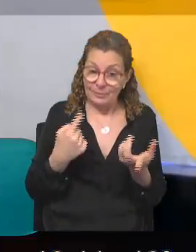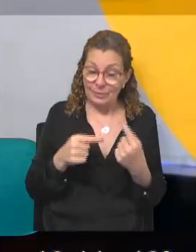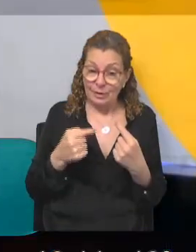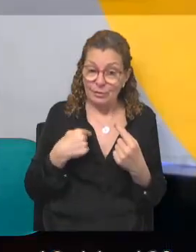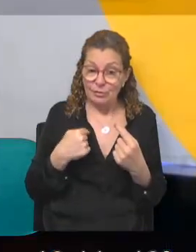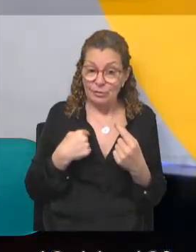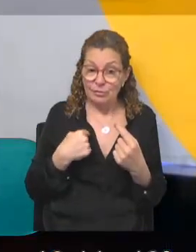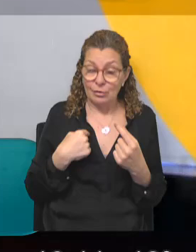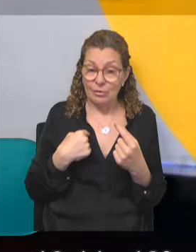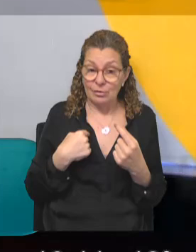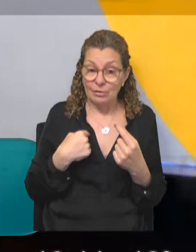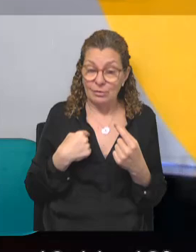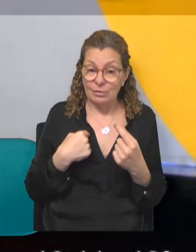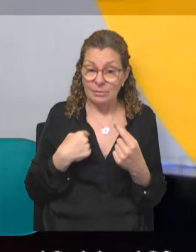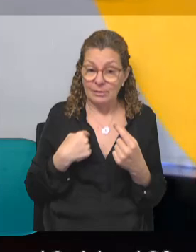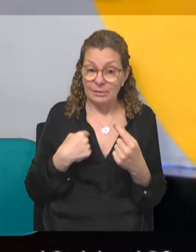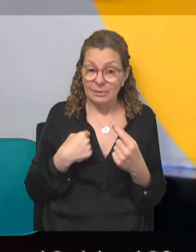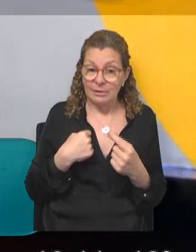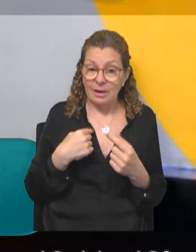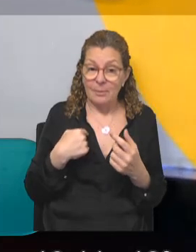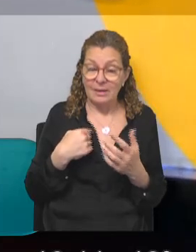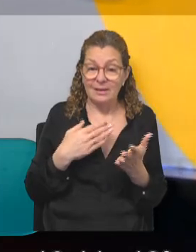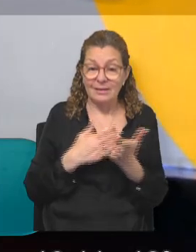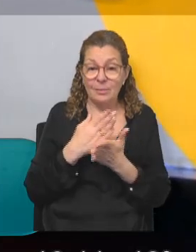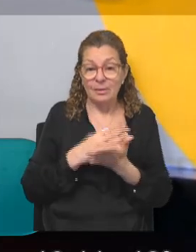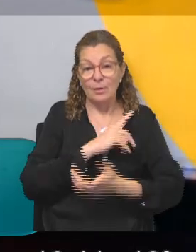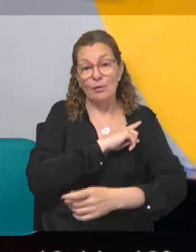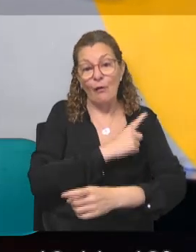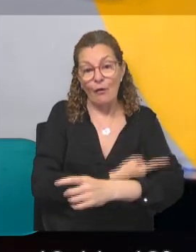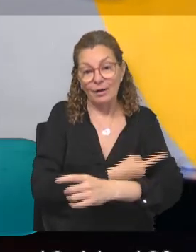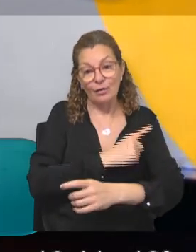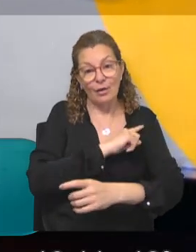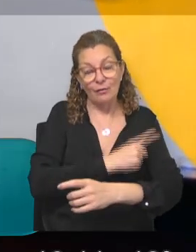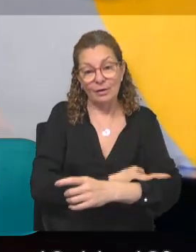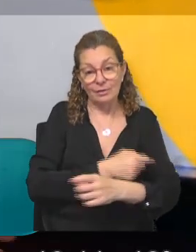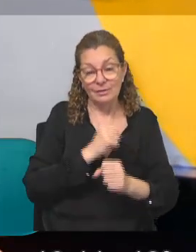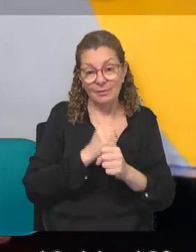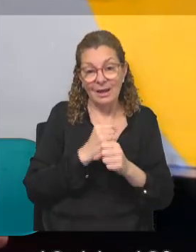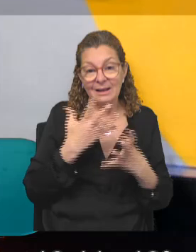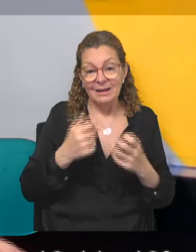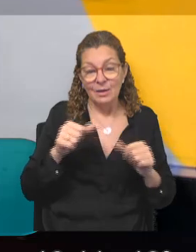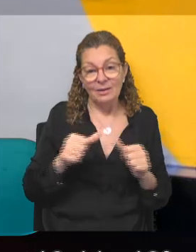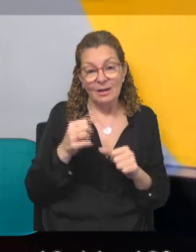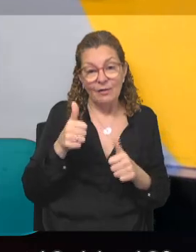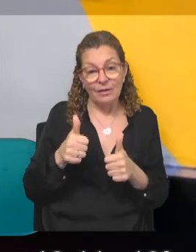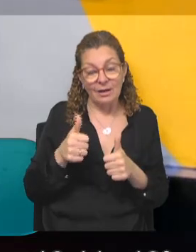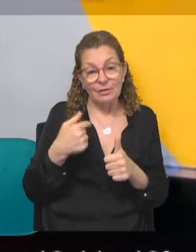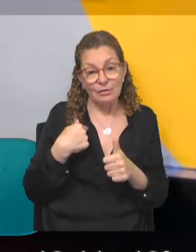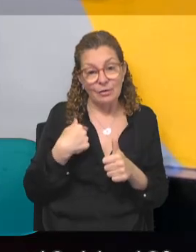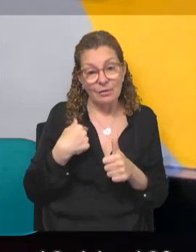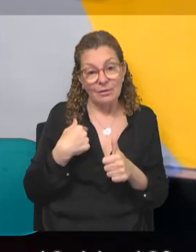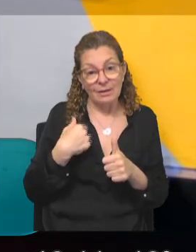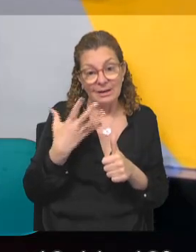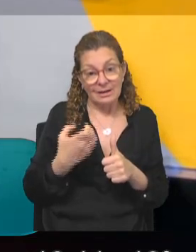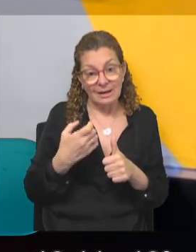caso me lleva a esforzarme siempre. Porque quiero hacerlo bien. Sí. Y yo considero que